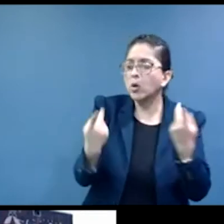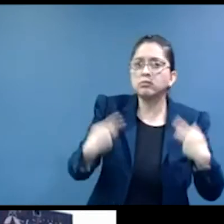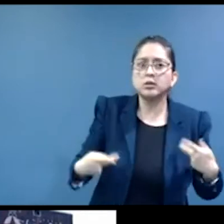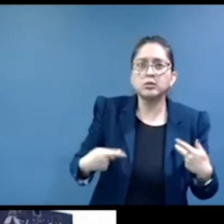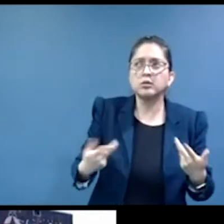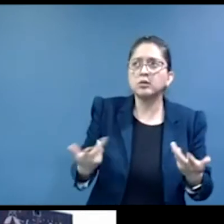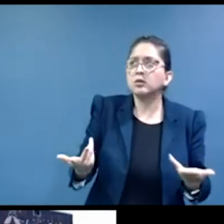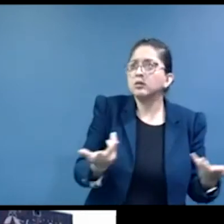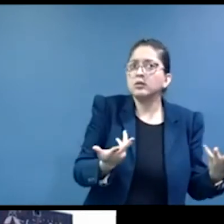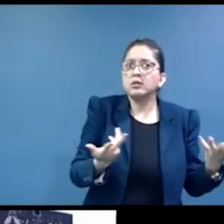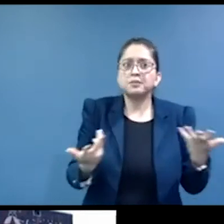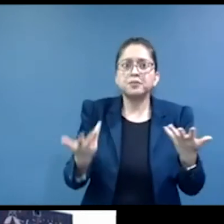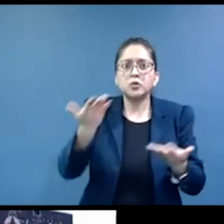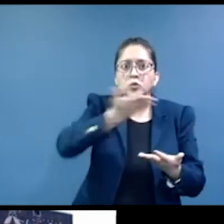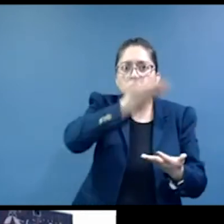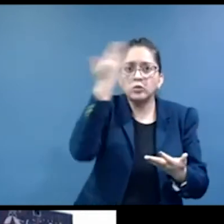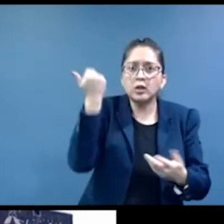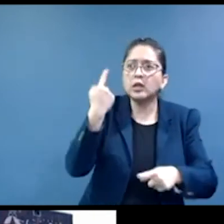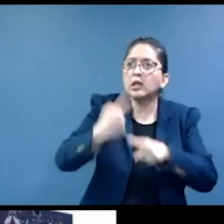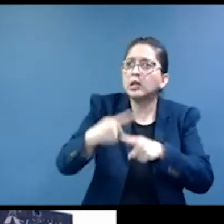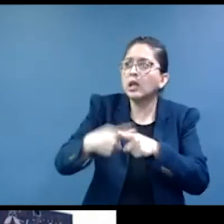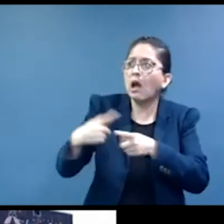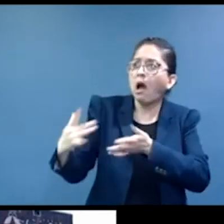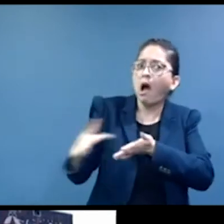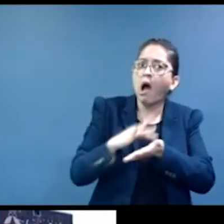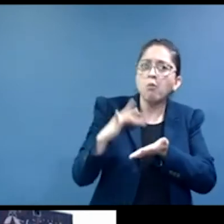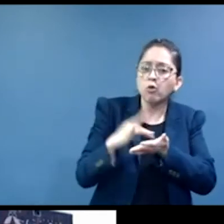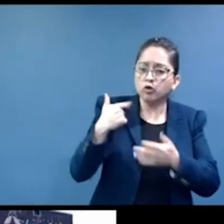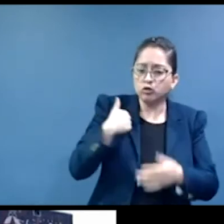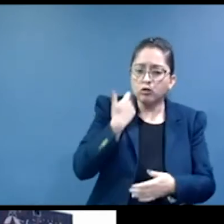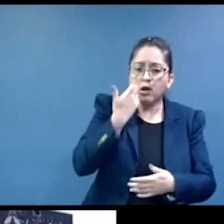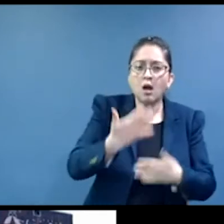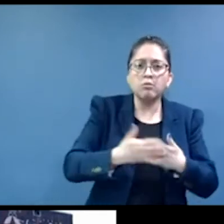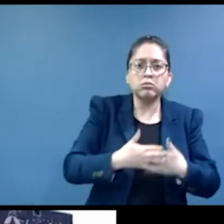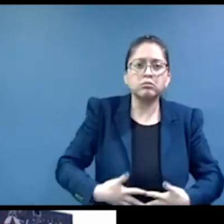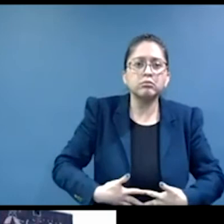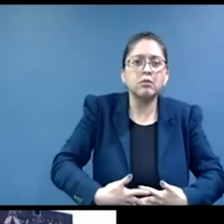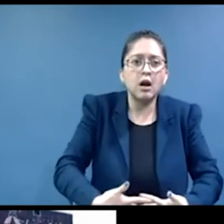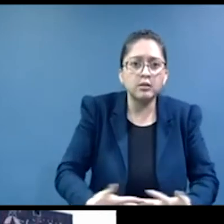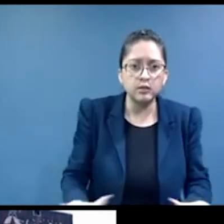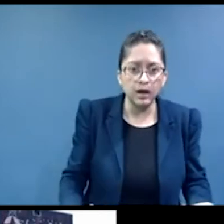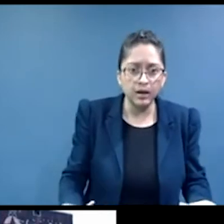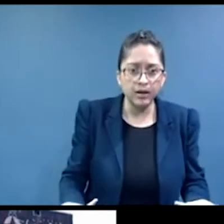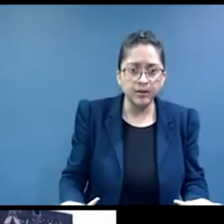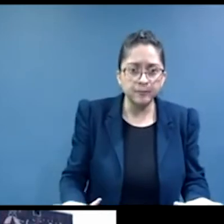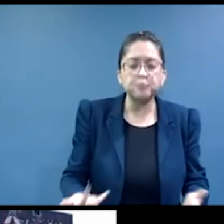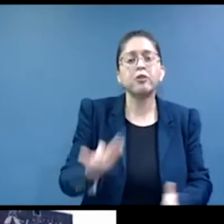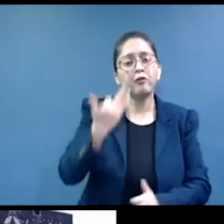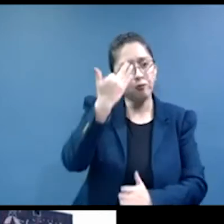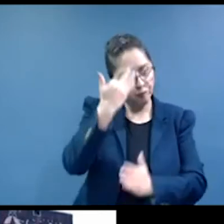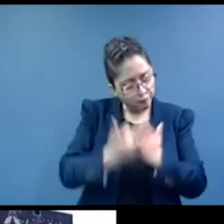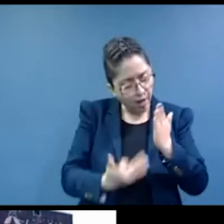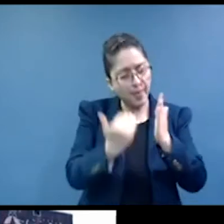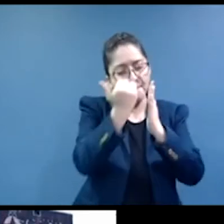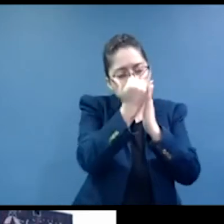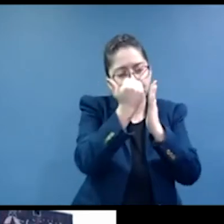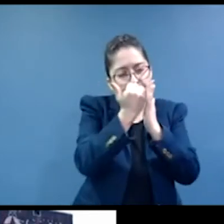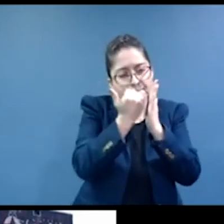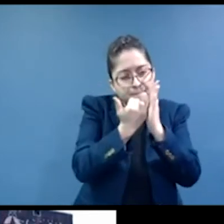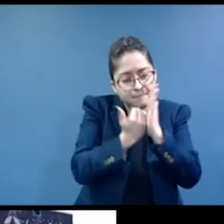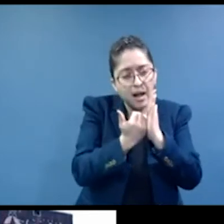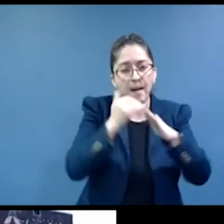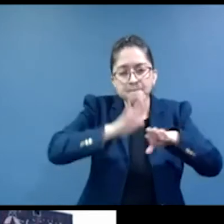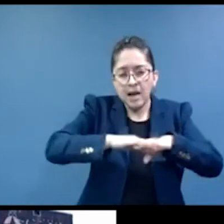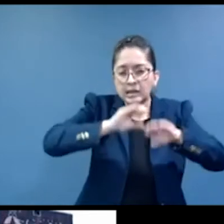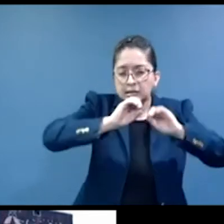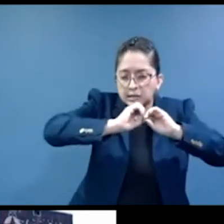de incertidumbre jurídica, de inseguridad jurídica, ¿no? En este caso, bueno, pues esta falta de especificidad podría presentar